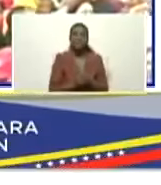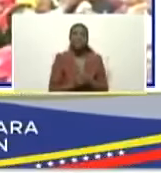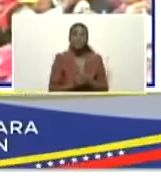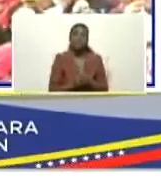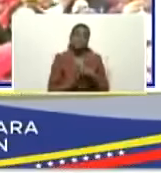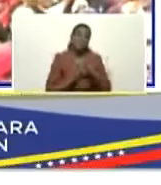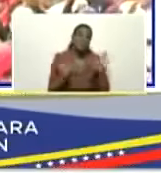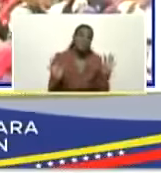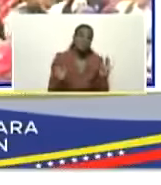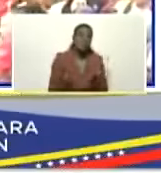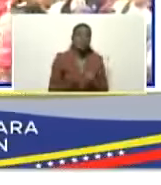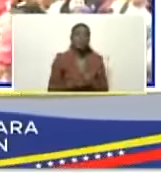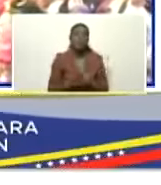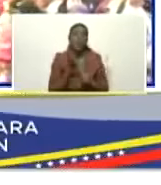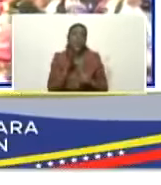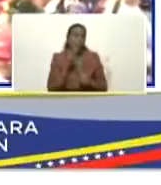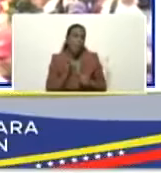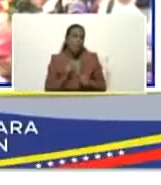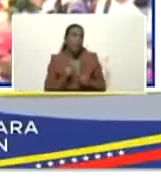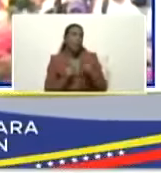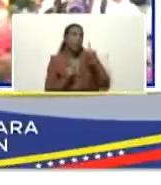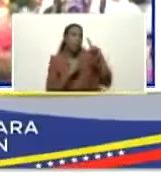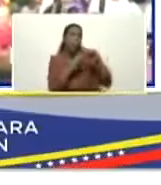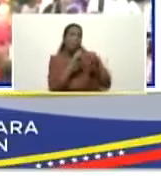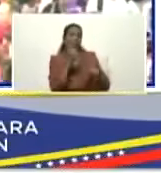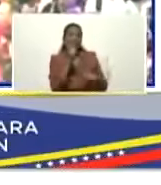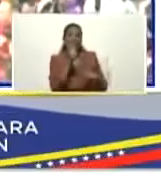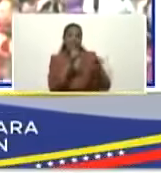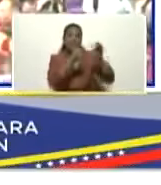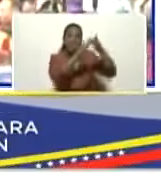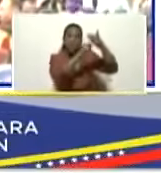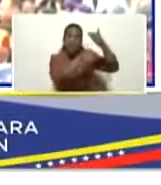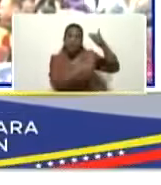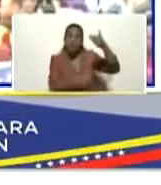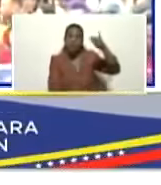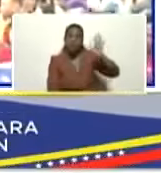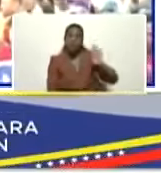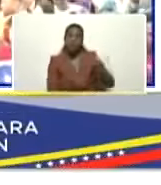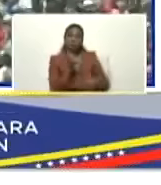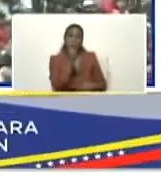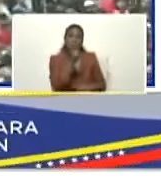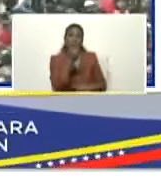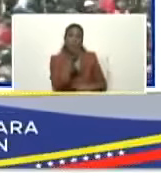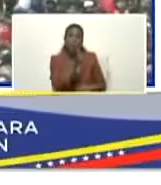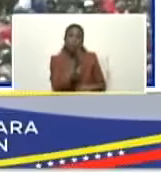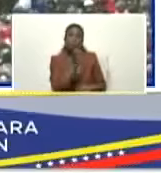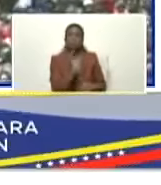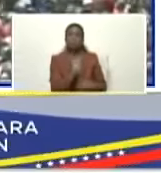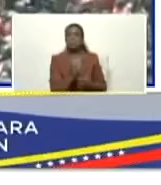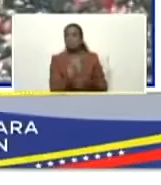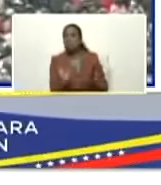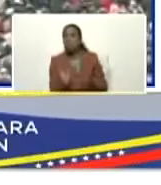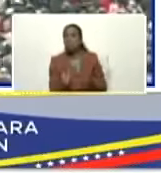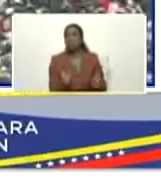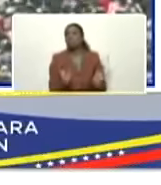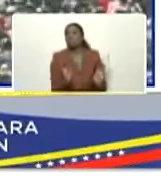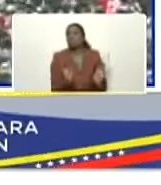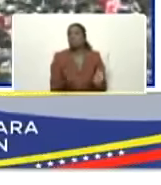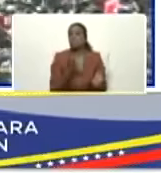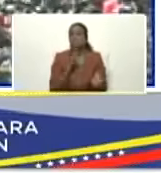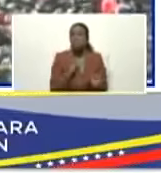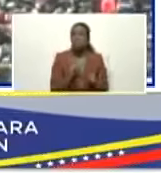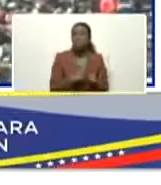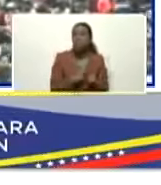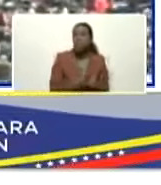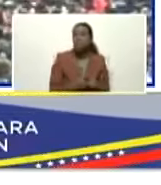¿verdad? Por ejemplo, si el 1x10 es de 10 de verdad, porque a veces 12, 14, ¿ves?